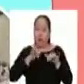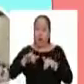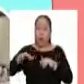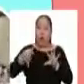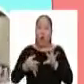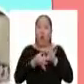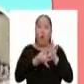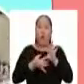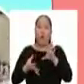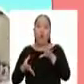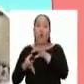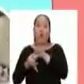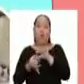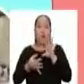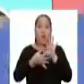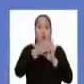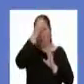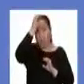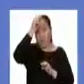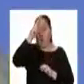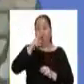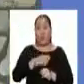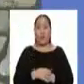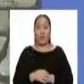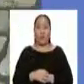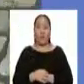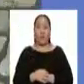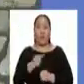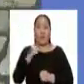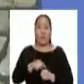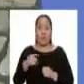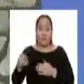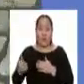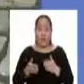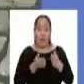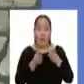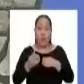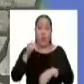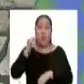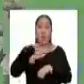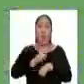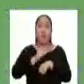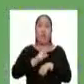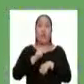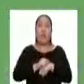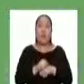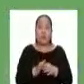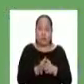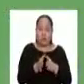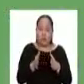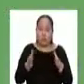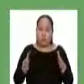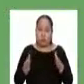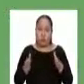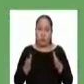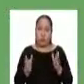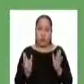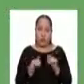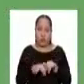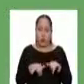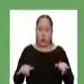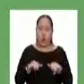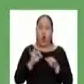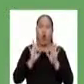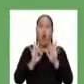la capital del Tahuantinsuyo. Estos caminos fueron construidos de piedra. Su anchura podía ser desde hasta